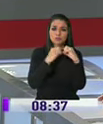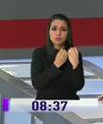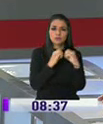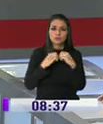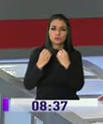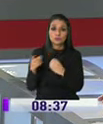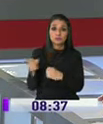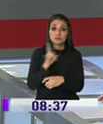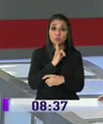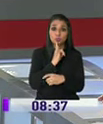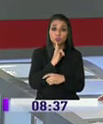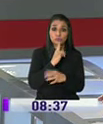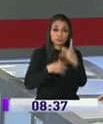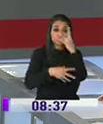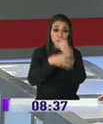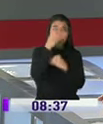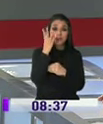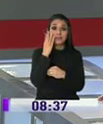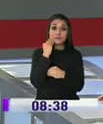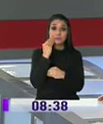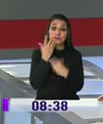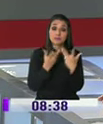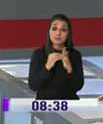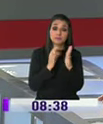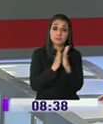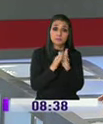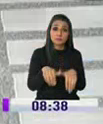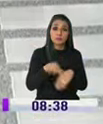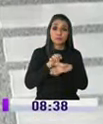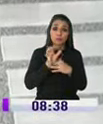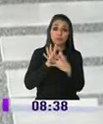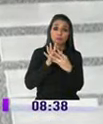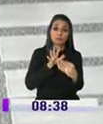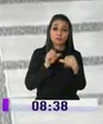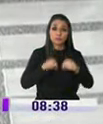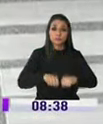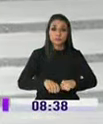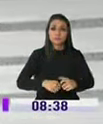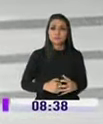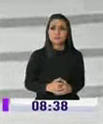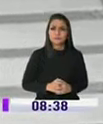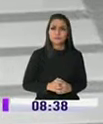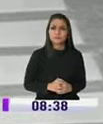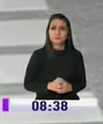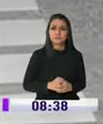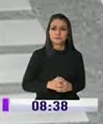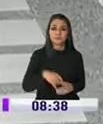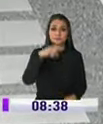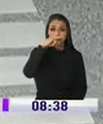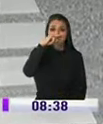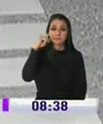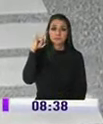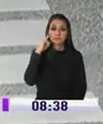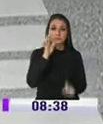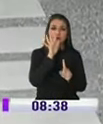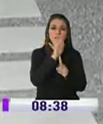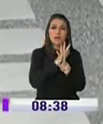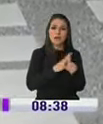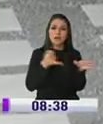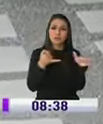Unidos, establecieron lo que se podría implementar. Que las pequeñas víctimas de abusos sexuales dejen